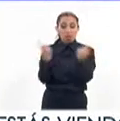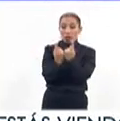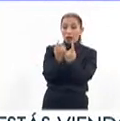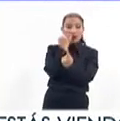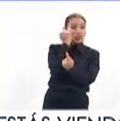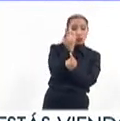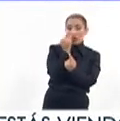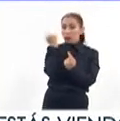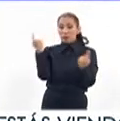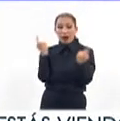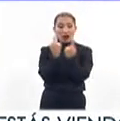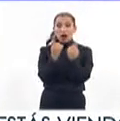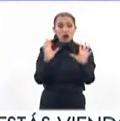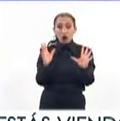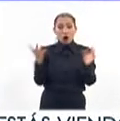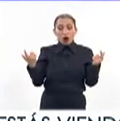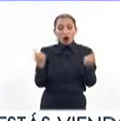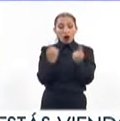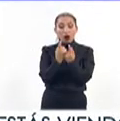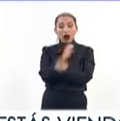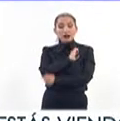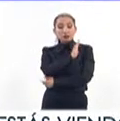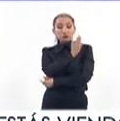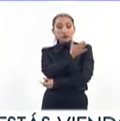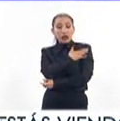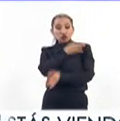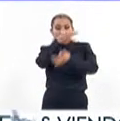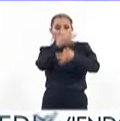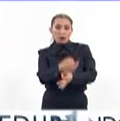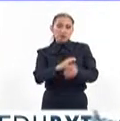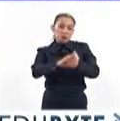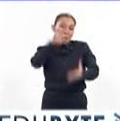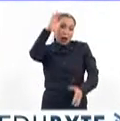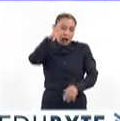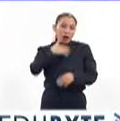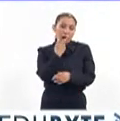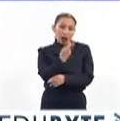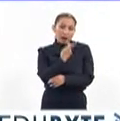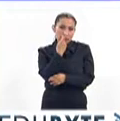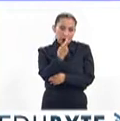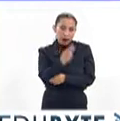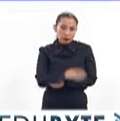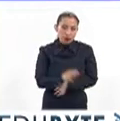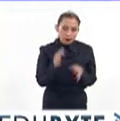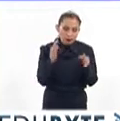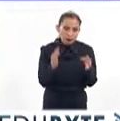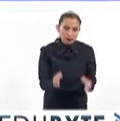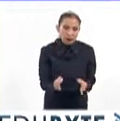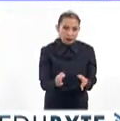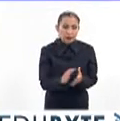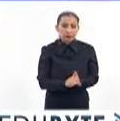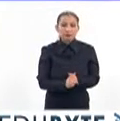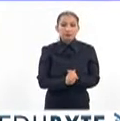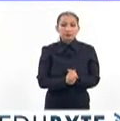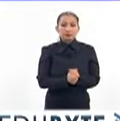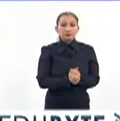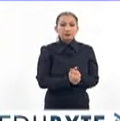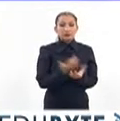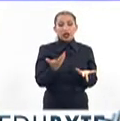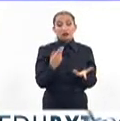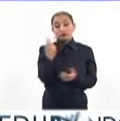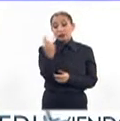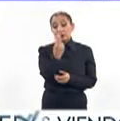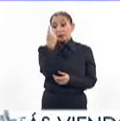de idiomas. Finalmente el español se vuelve un idioma, digamos, oficial, digamos, el que